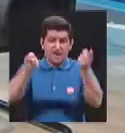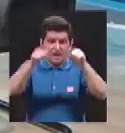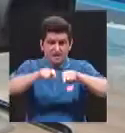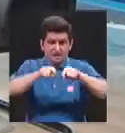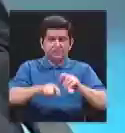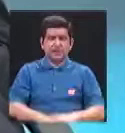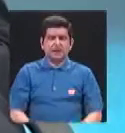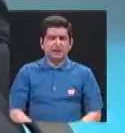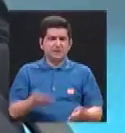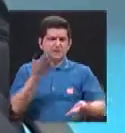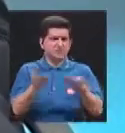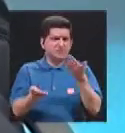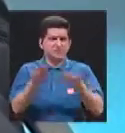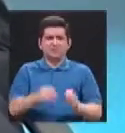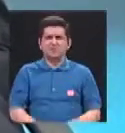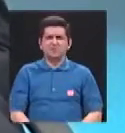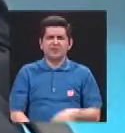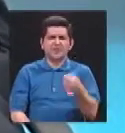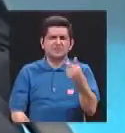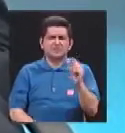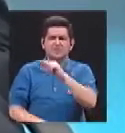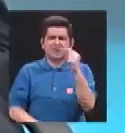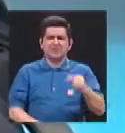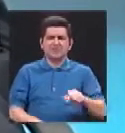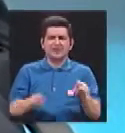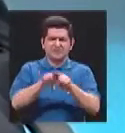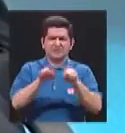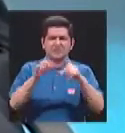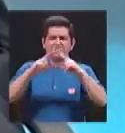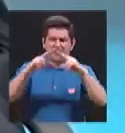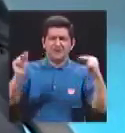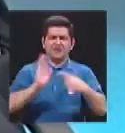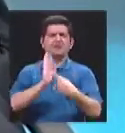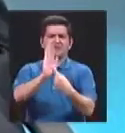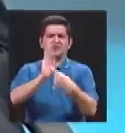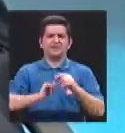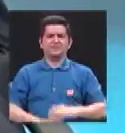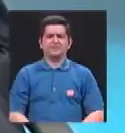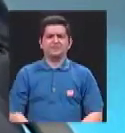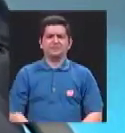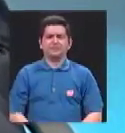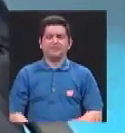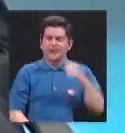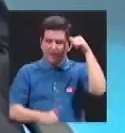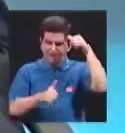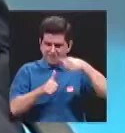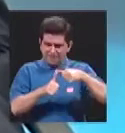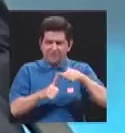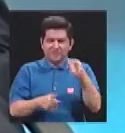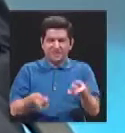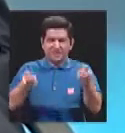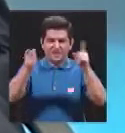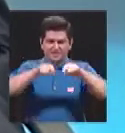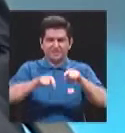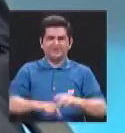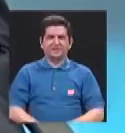estrenó hace pocas semanas en Nicaragua también. Entonces, vamos a